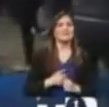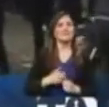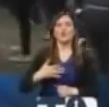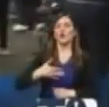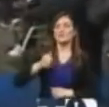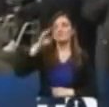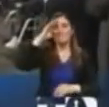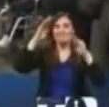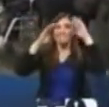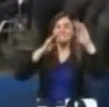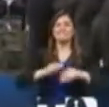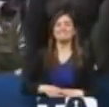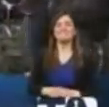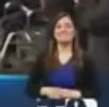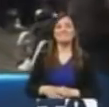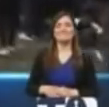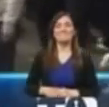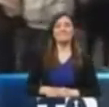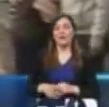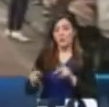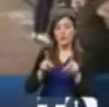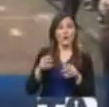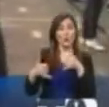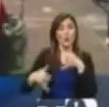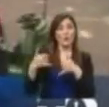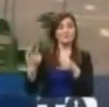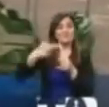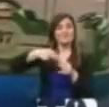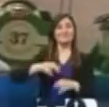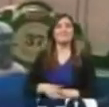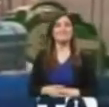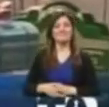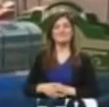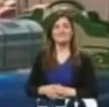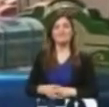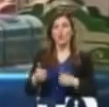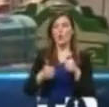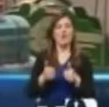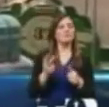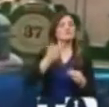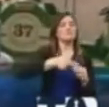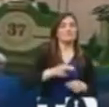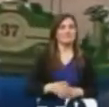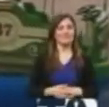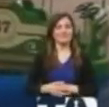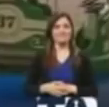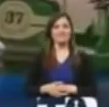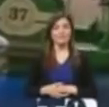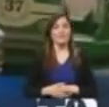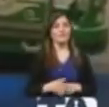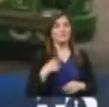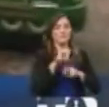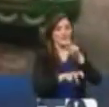están? Hola, buenos días. ¿Lista para subirse a los juegos? Sí, muy lista. ¿A cuál se quiere subir? A la montaña